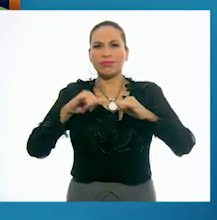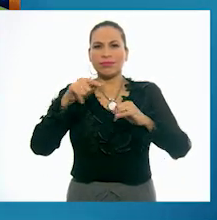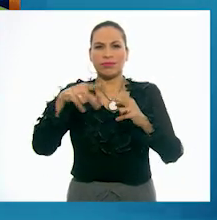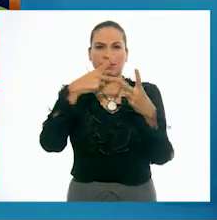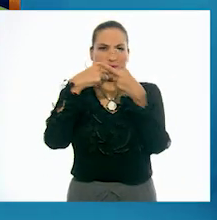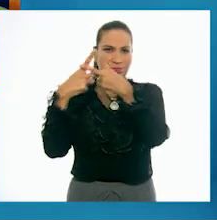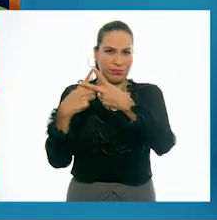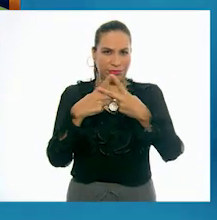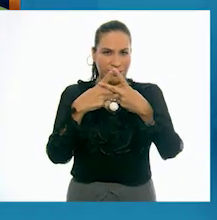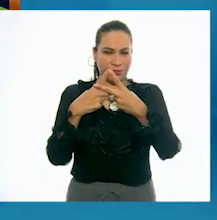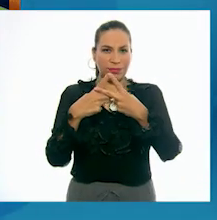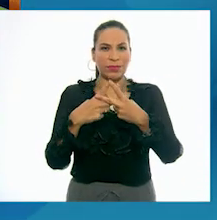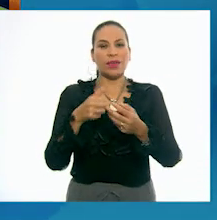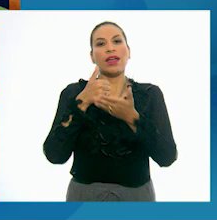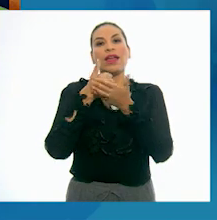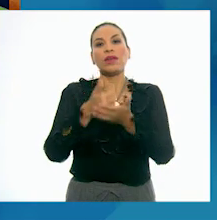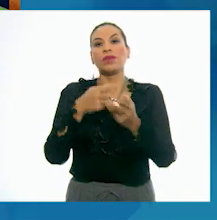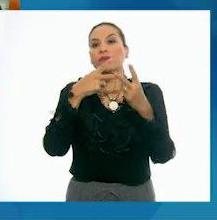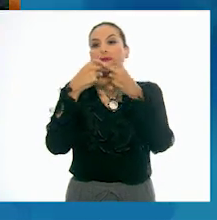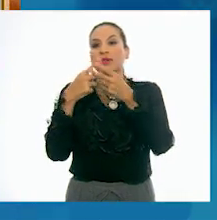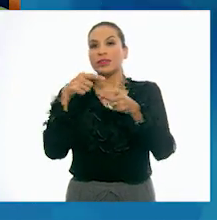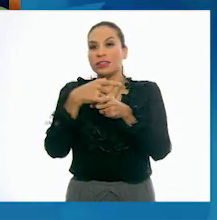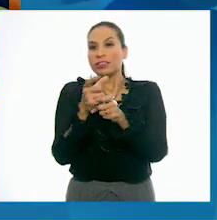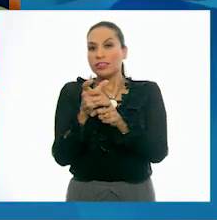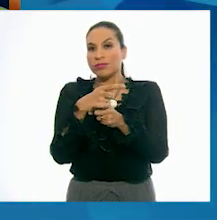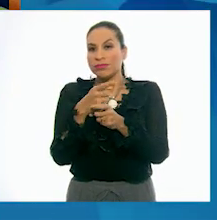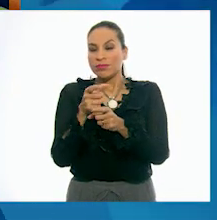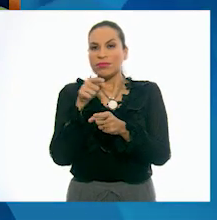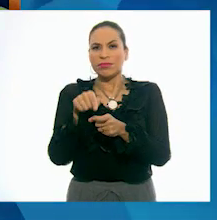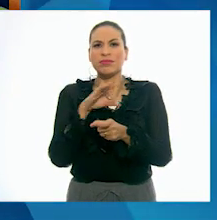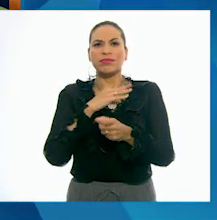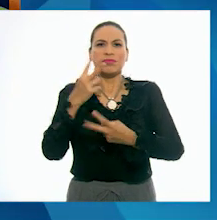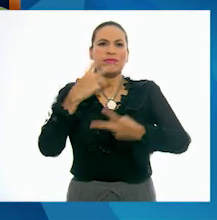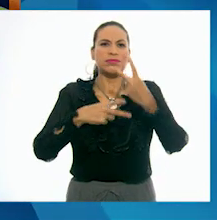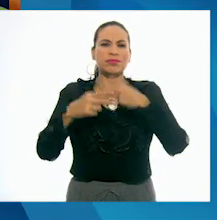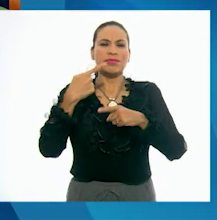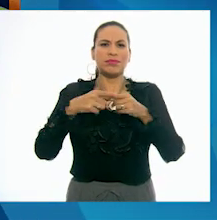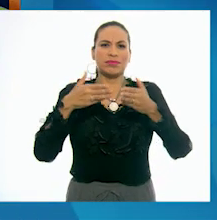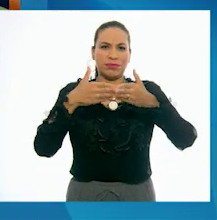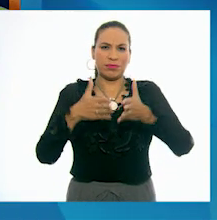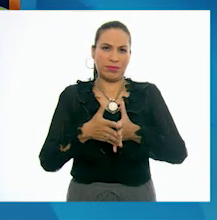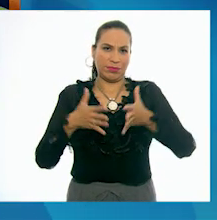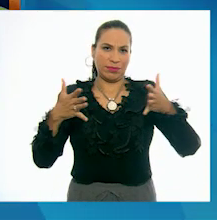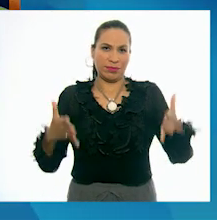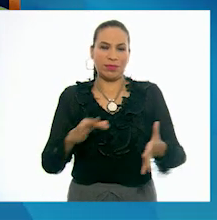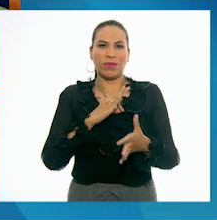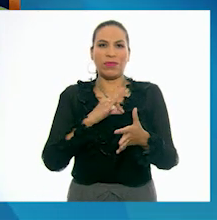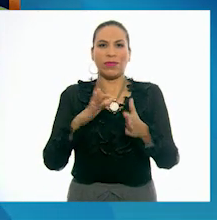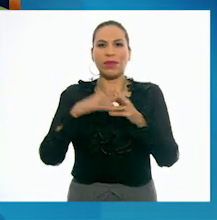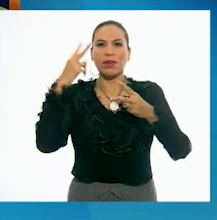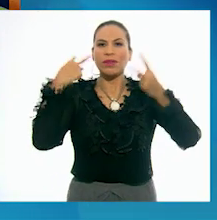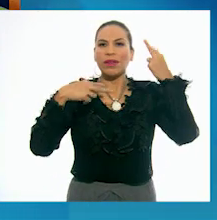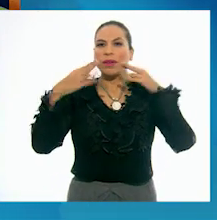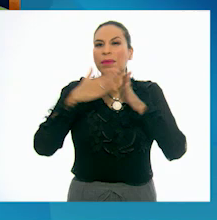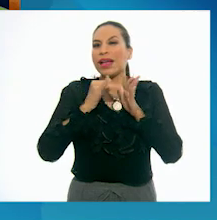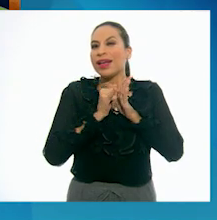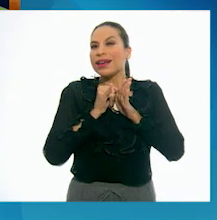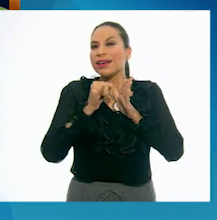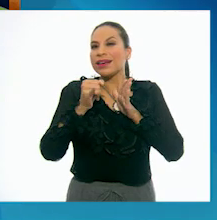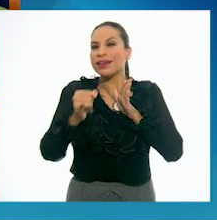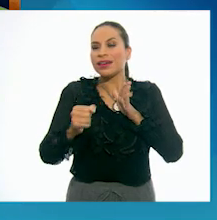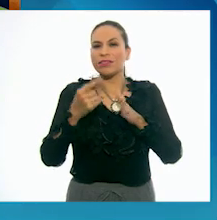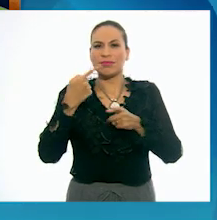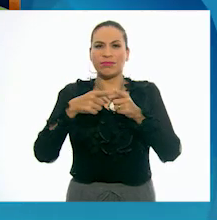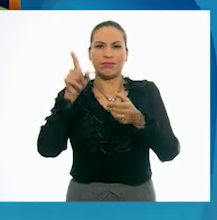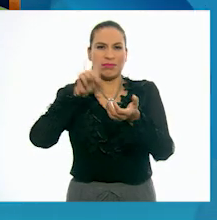astros. Con la ayuda del astrolabio y la brújula se desarrollaron barcos más grandes, que pudieron recorrer mayores distancias y